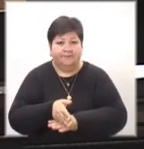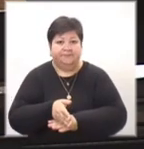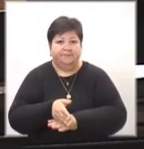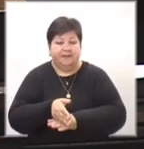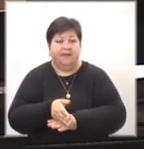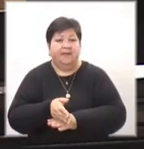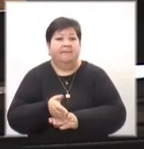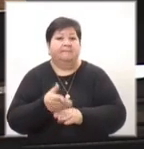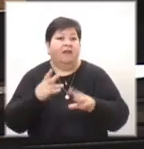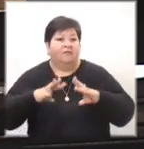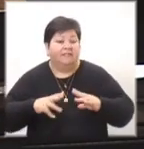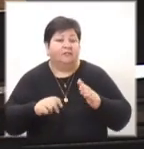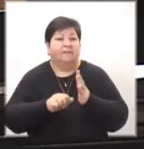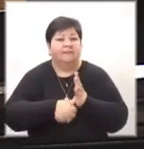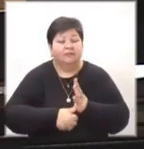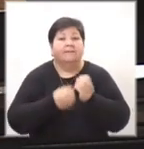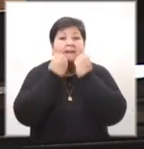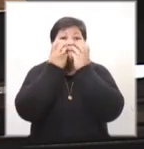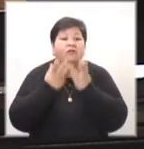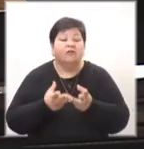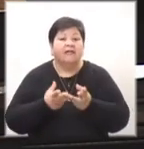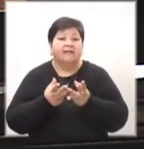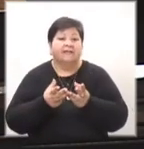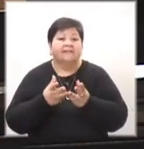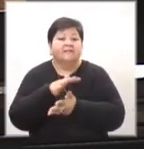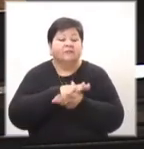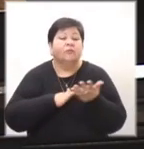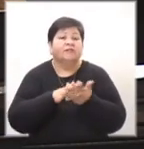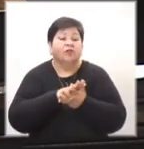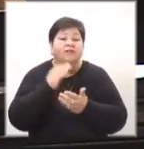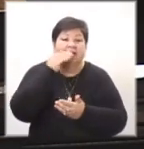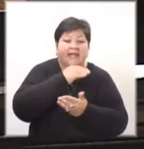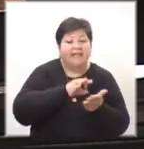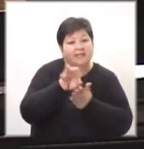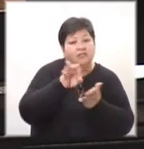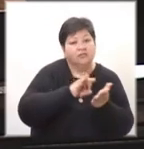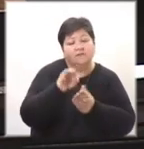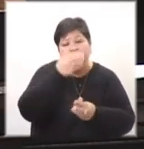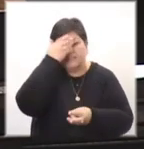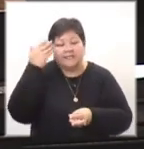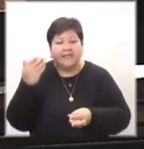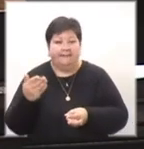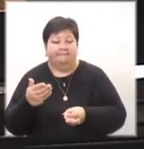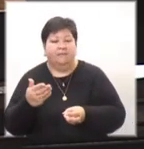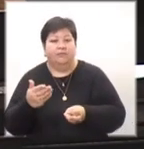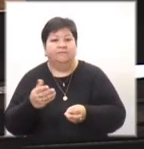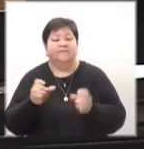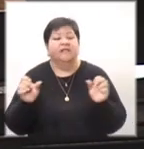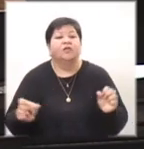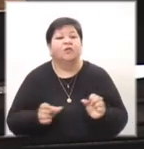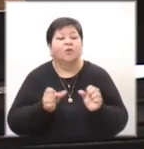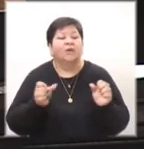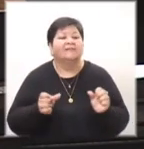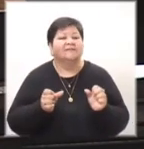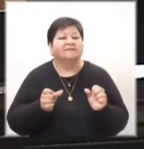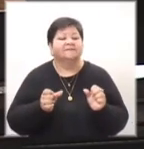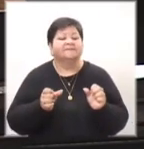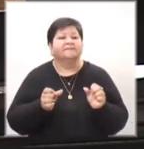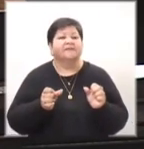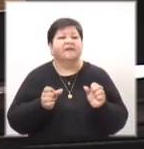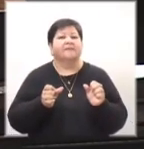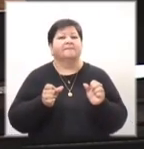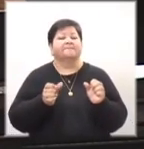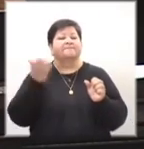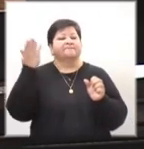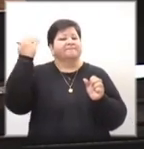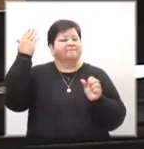la situación financiera de estos servicios y cajas. Pero el Frente Amplio lo hizo con una diferencia fundamental en relación a